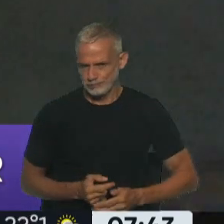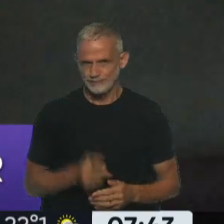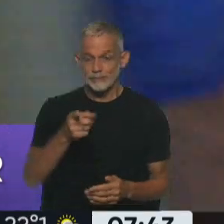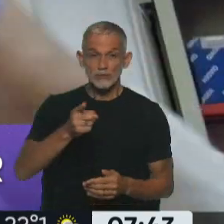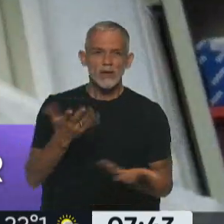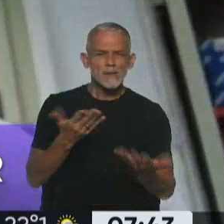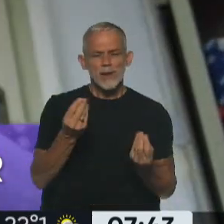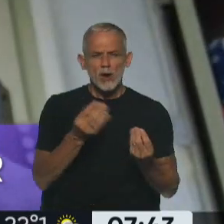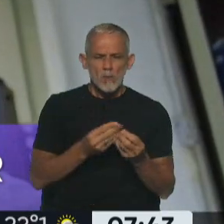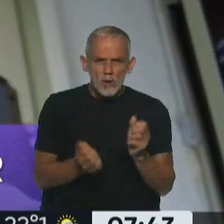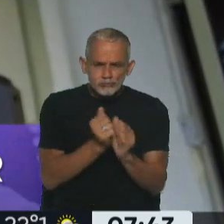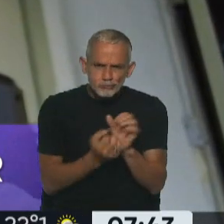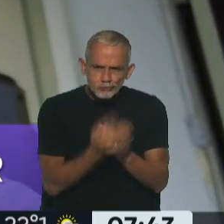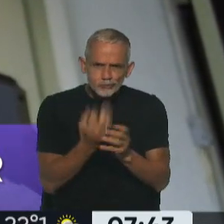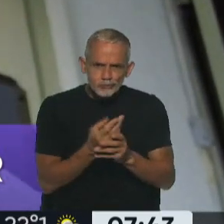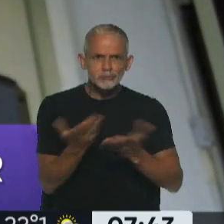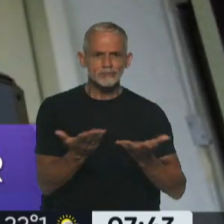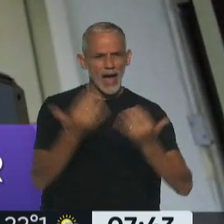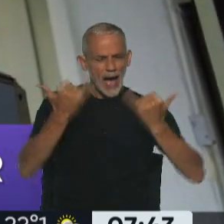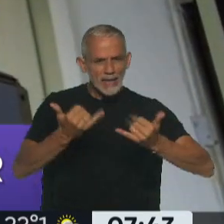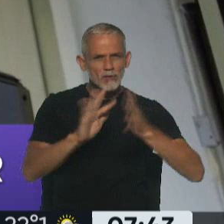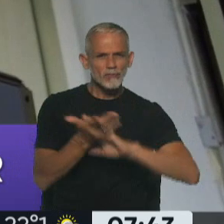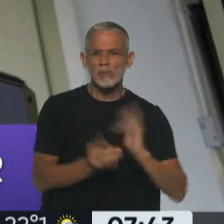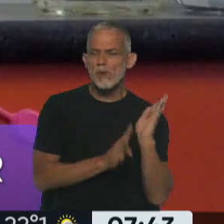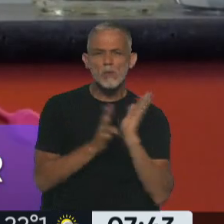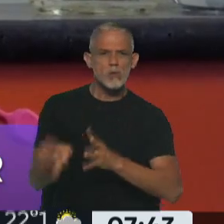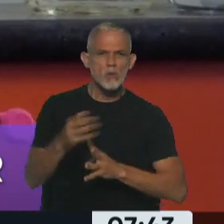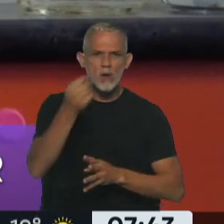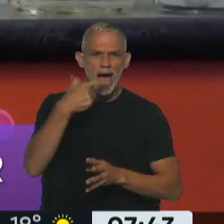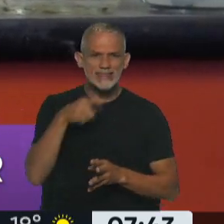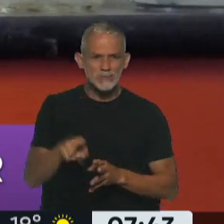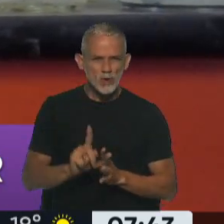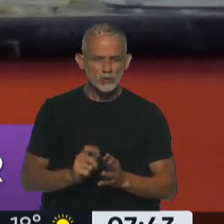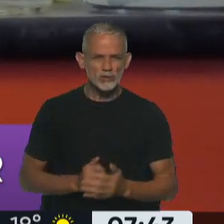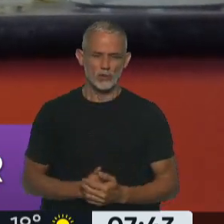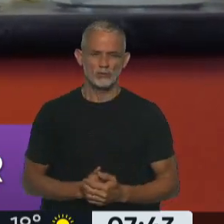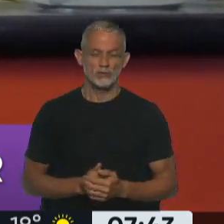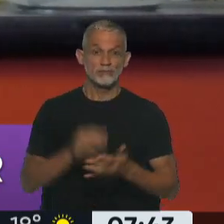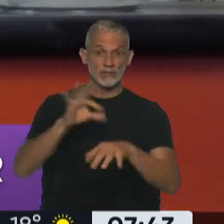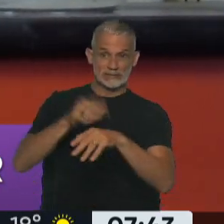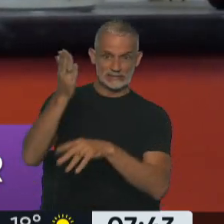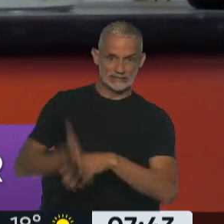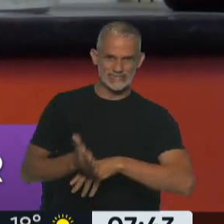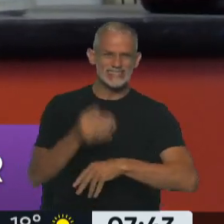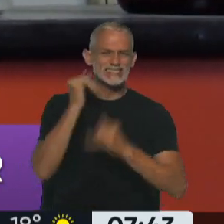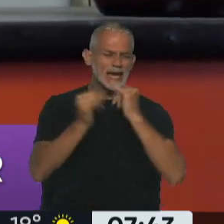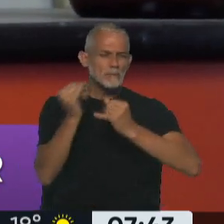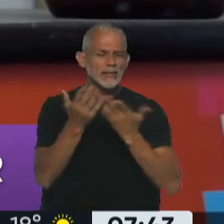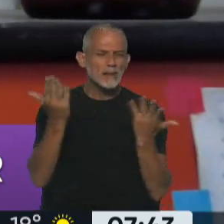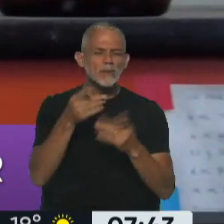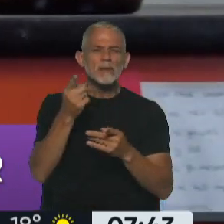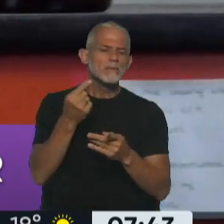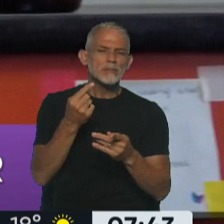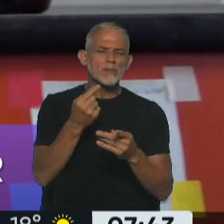entender Cómo se producen también nos da una venida para atacar la resistencia de antibióticos la doctora en química explica que por un lado se hacen